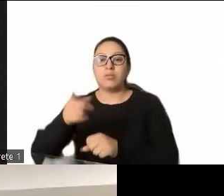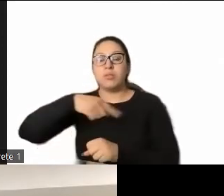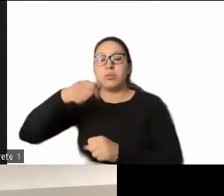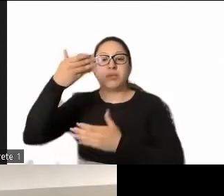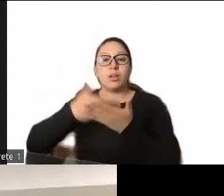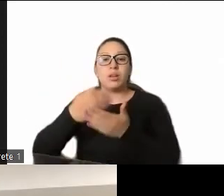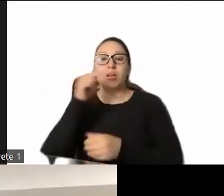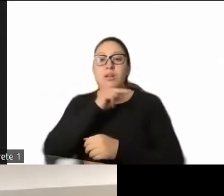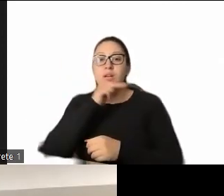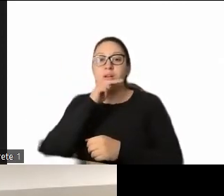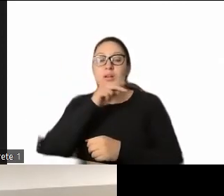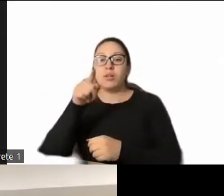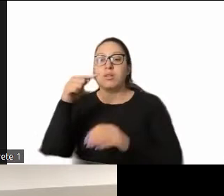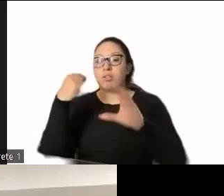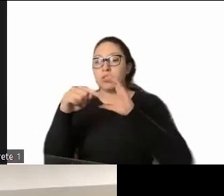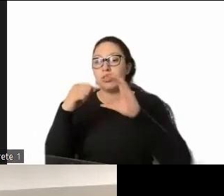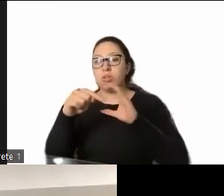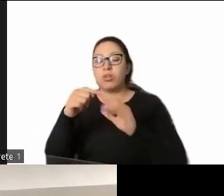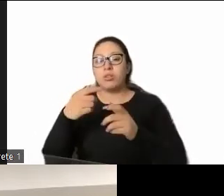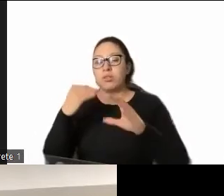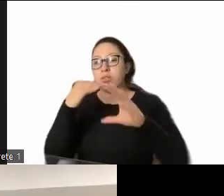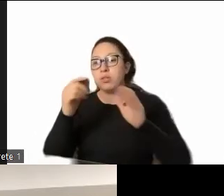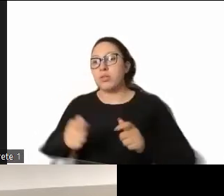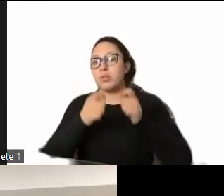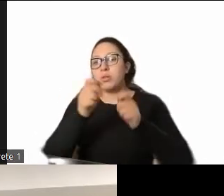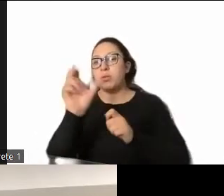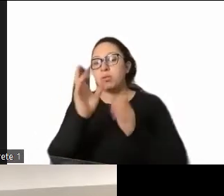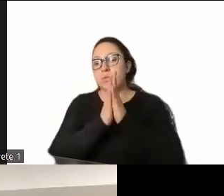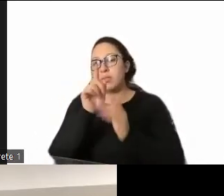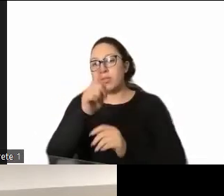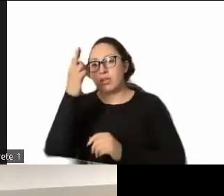Ustedes revisen sus correos cuando les llegó, que fue el viernes, y de